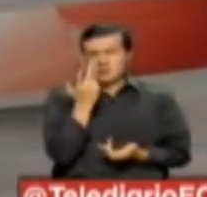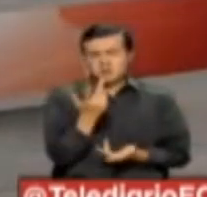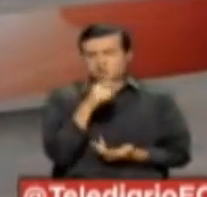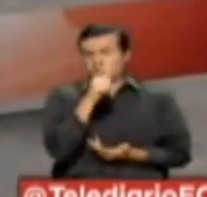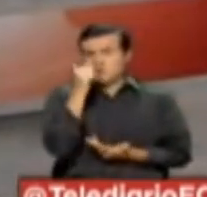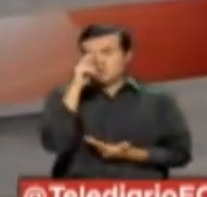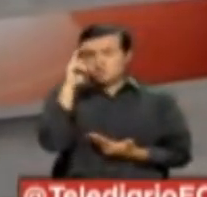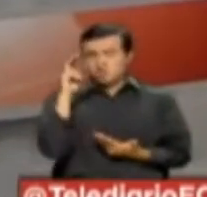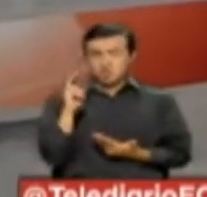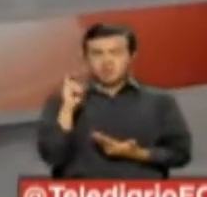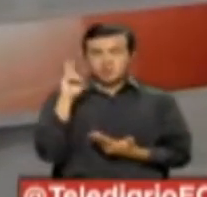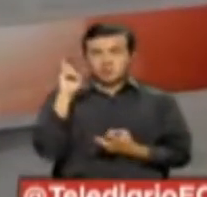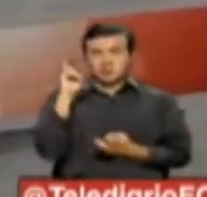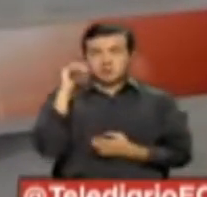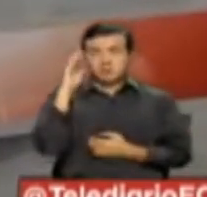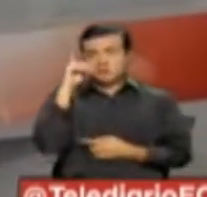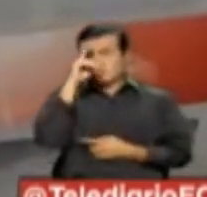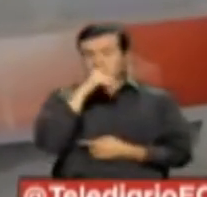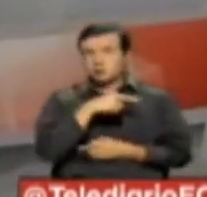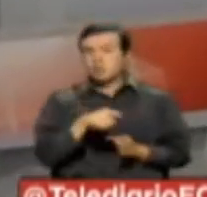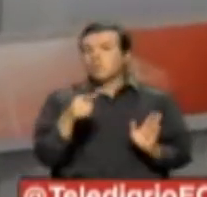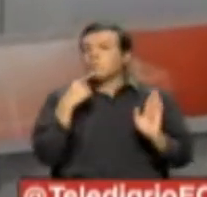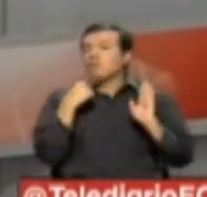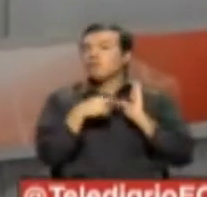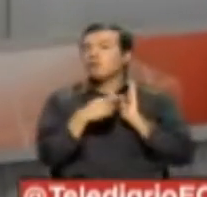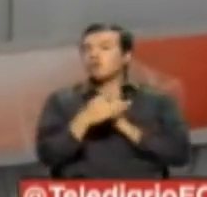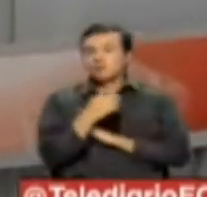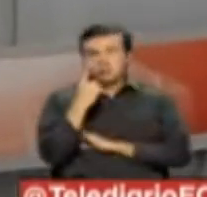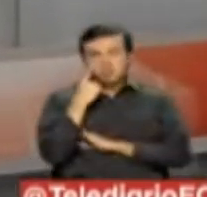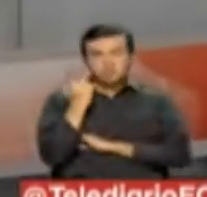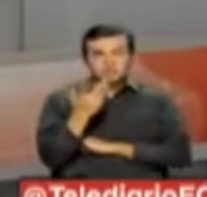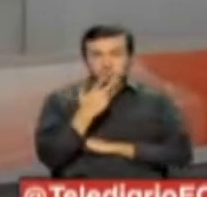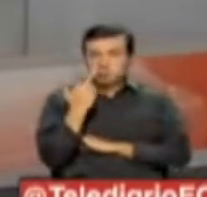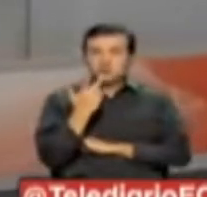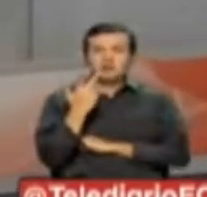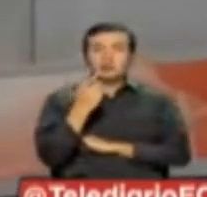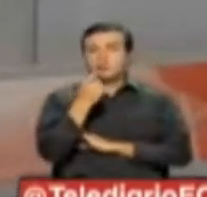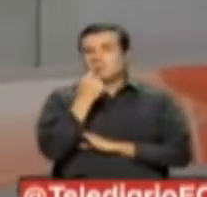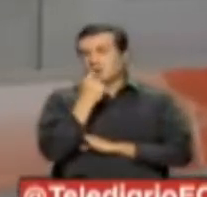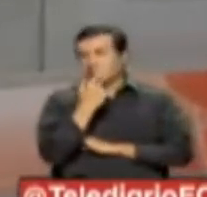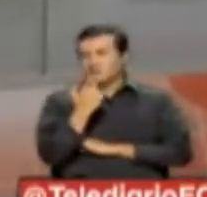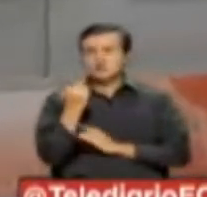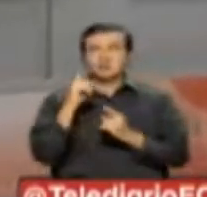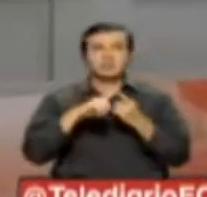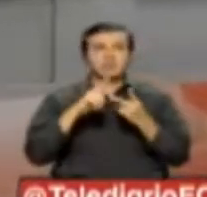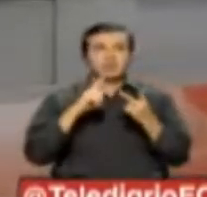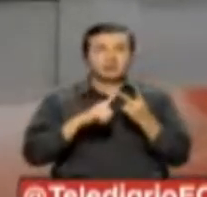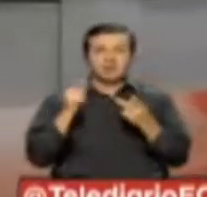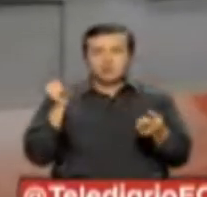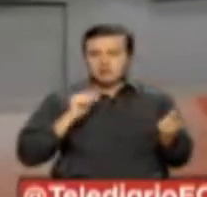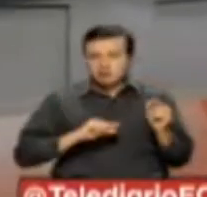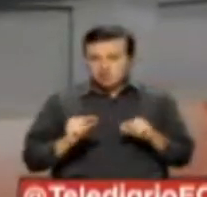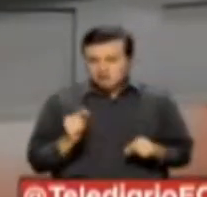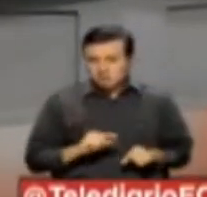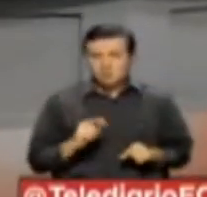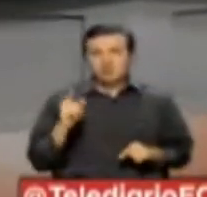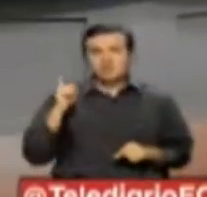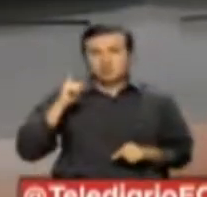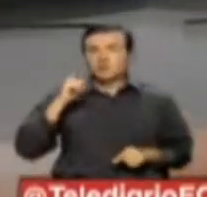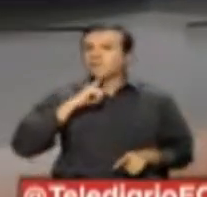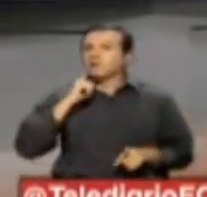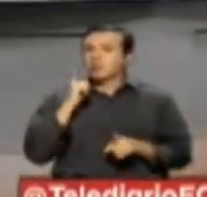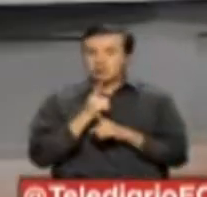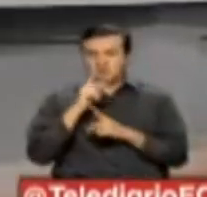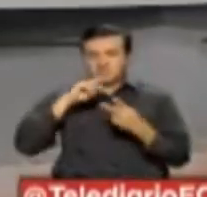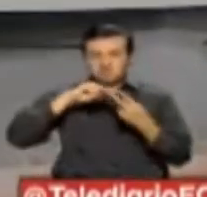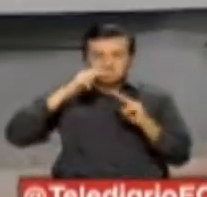otros otros temas que son un tanto más complejos como por ejemplo los fármacos los agroquímicos eso necesita de un